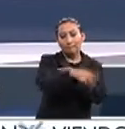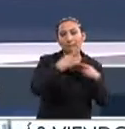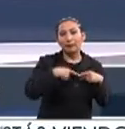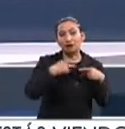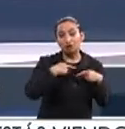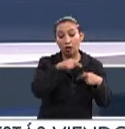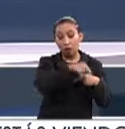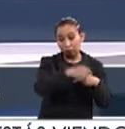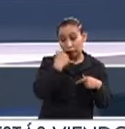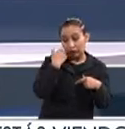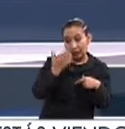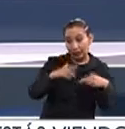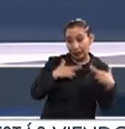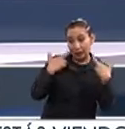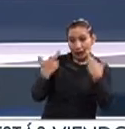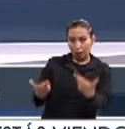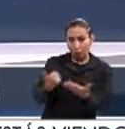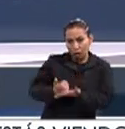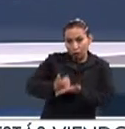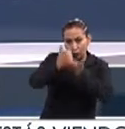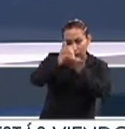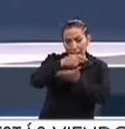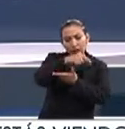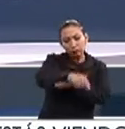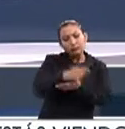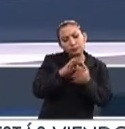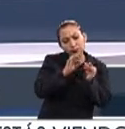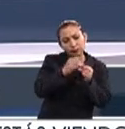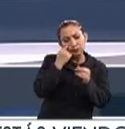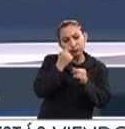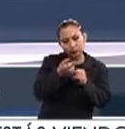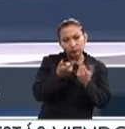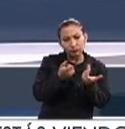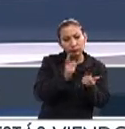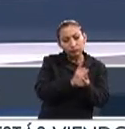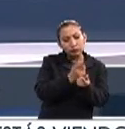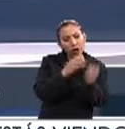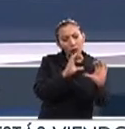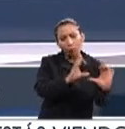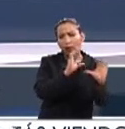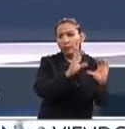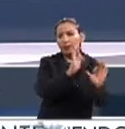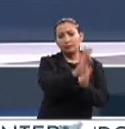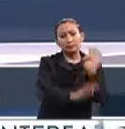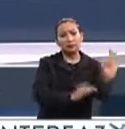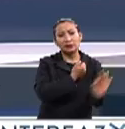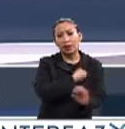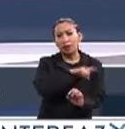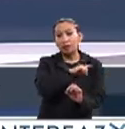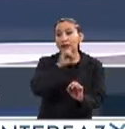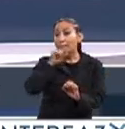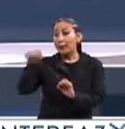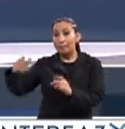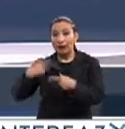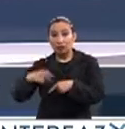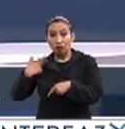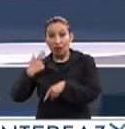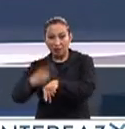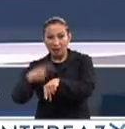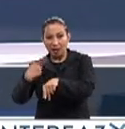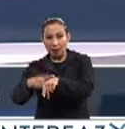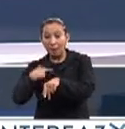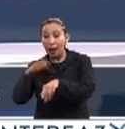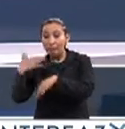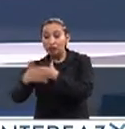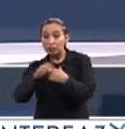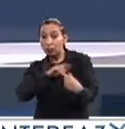que va a donar, que va a ser nuestro héroe, en realidad esa es la situación con ellos, se cuida mucho, así como el paciente que va a recibir un órgano, pero